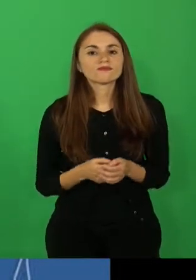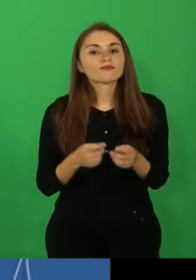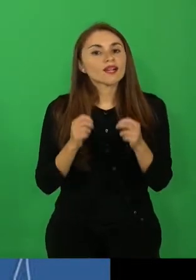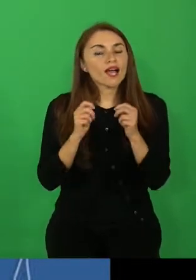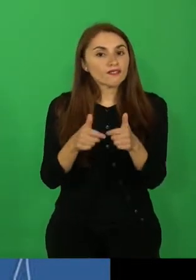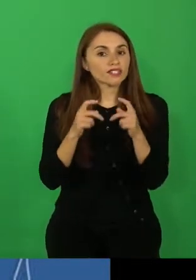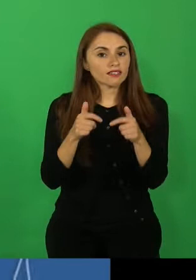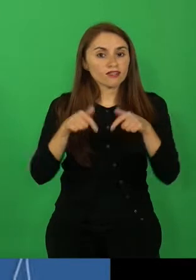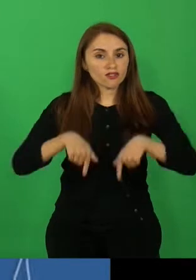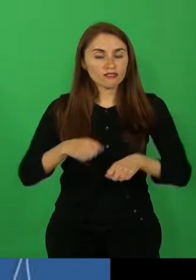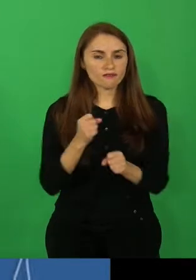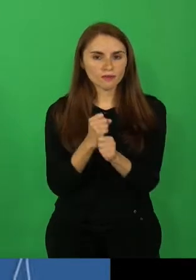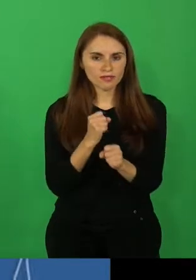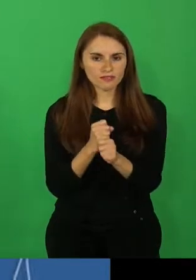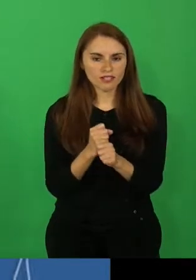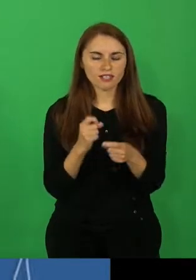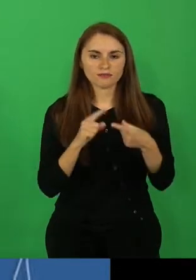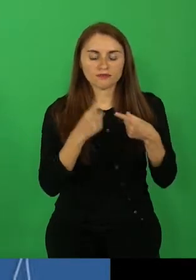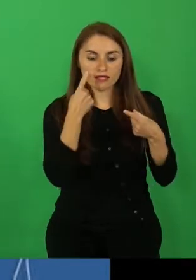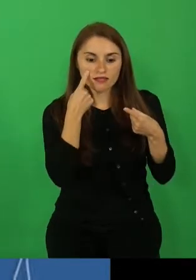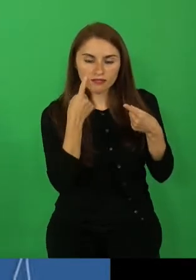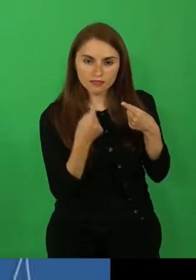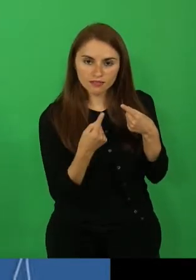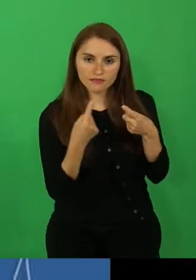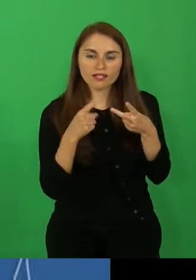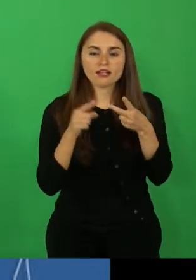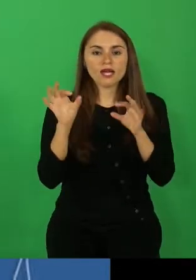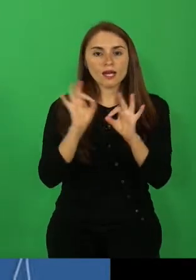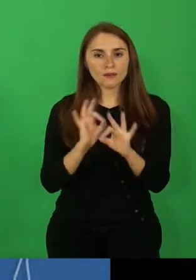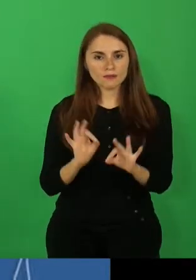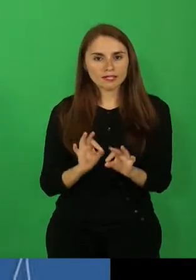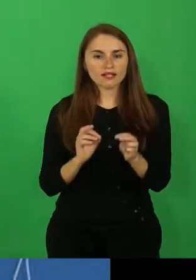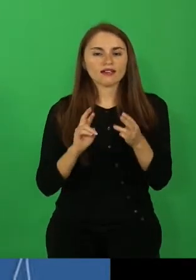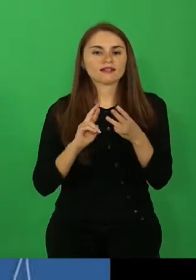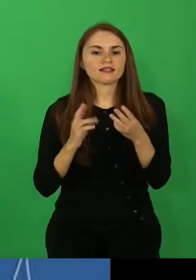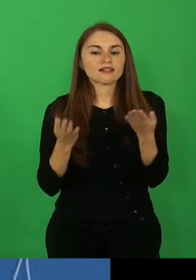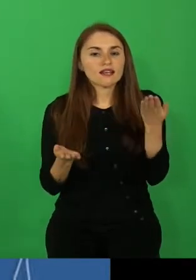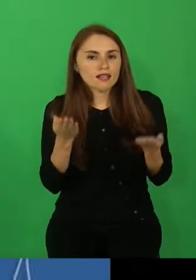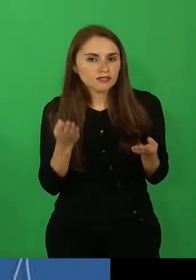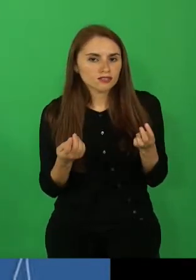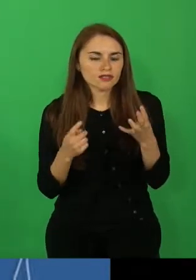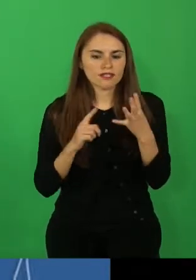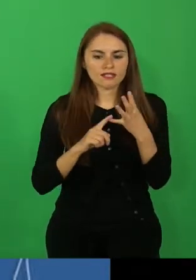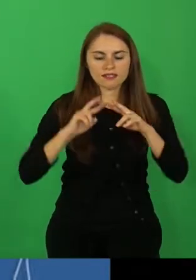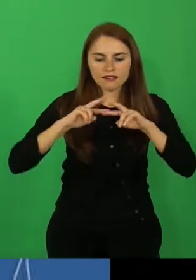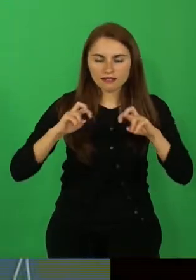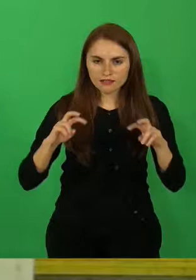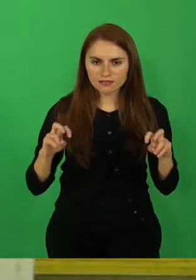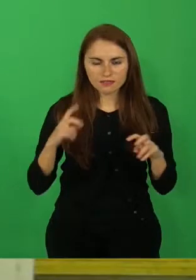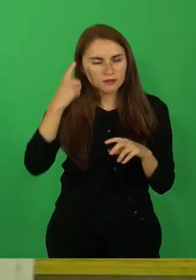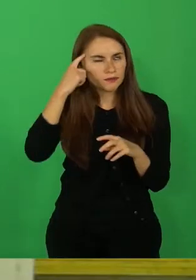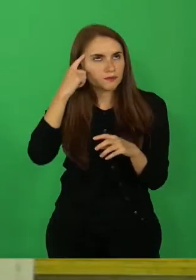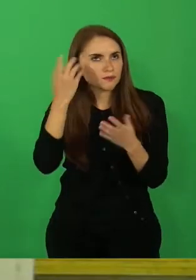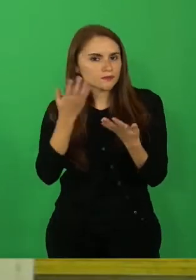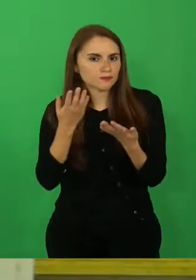Habilidades que vamos a trabajar: identificar, explicar, relacionar y analizar.